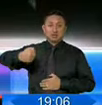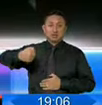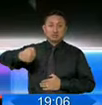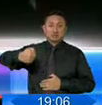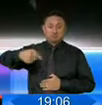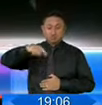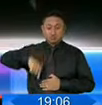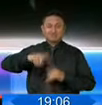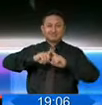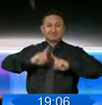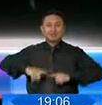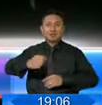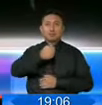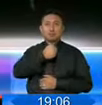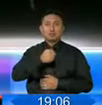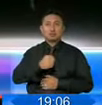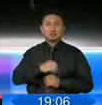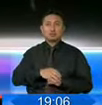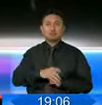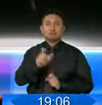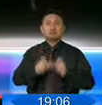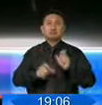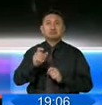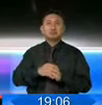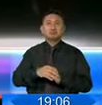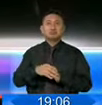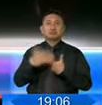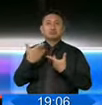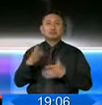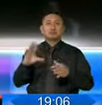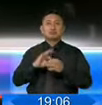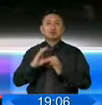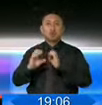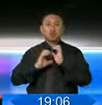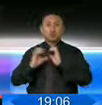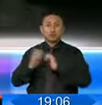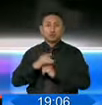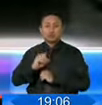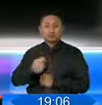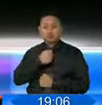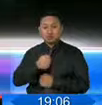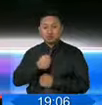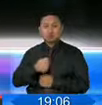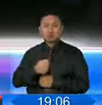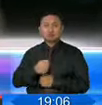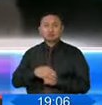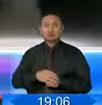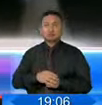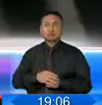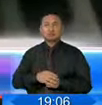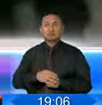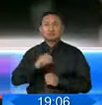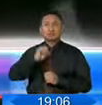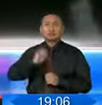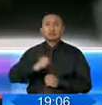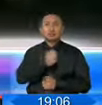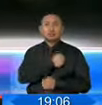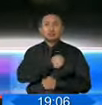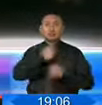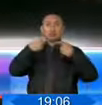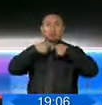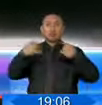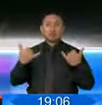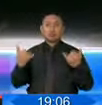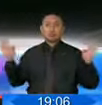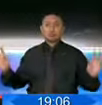donde varios periodistas y personas vinculadas a los medios de comunicación, trabajadores de los medios de comunicación, se han autoconvocado el día de